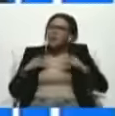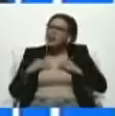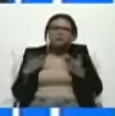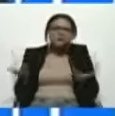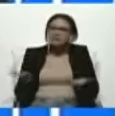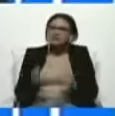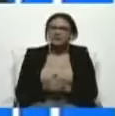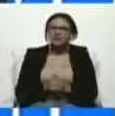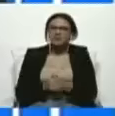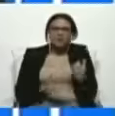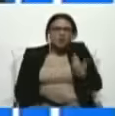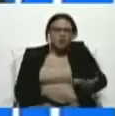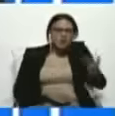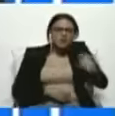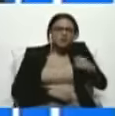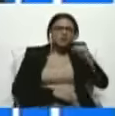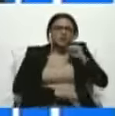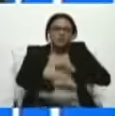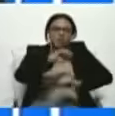Después,